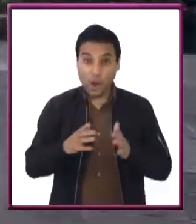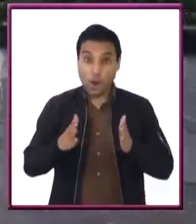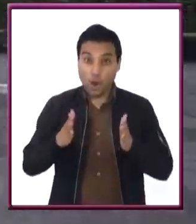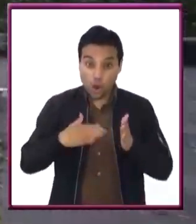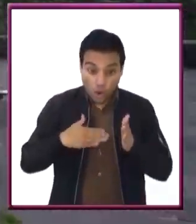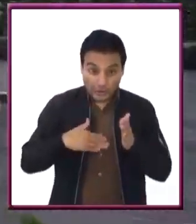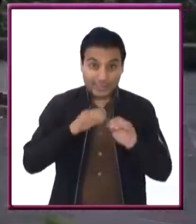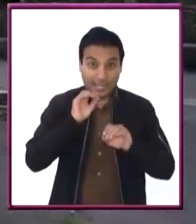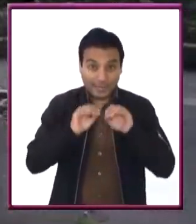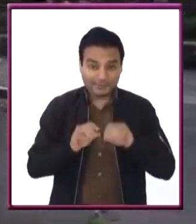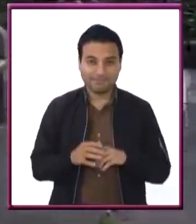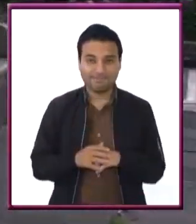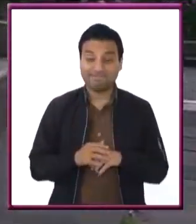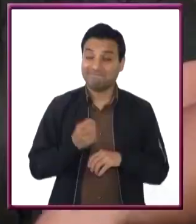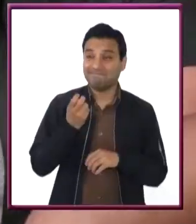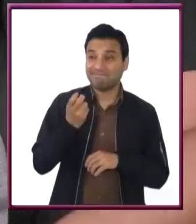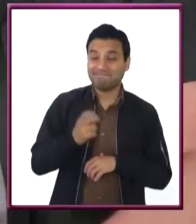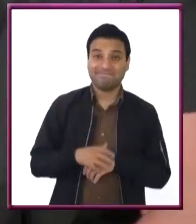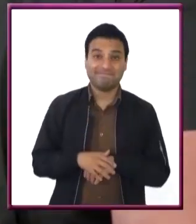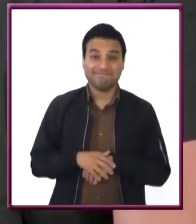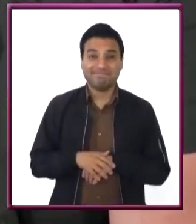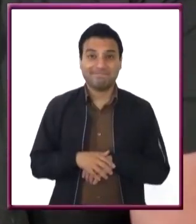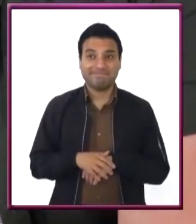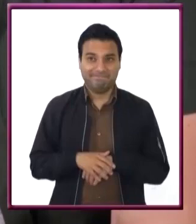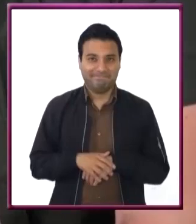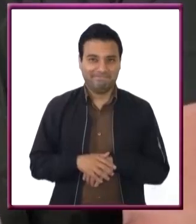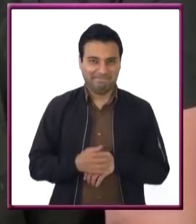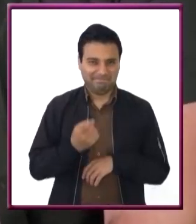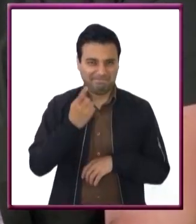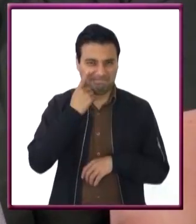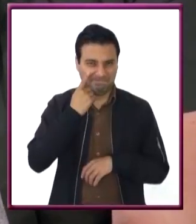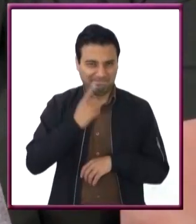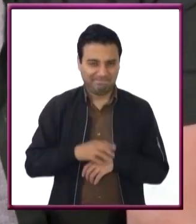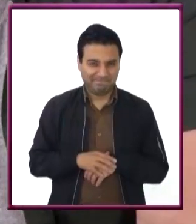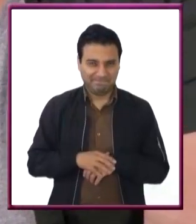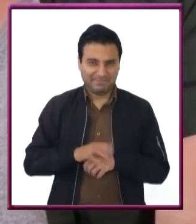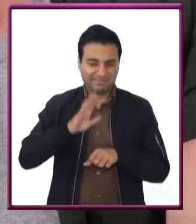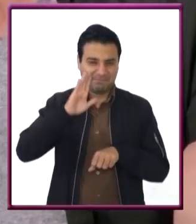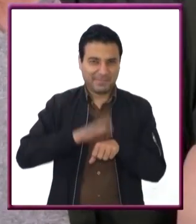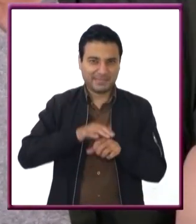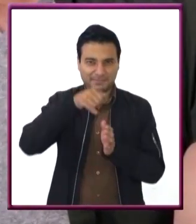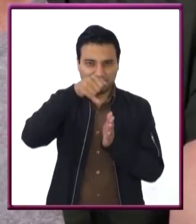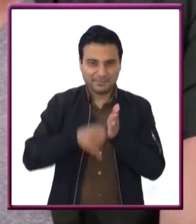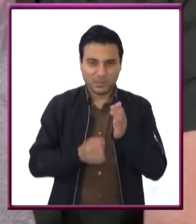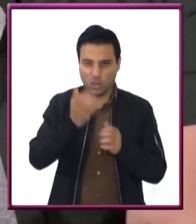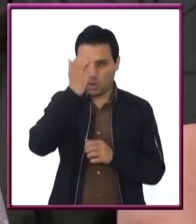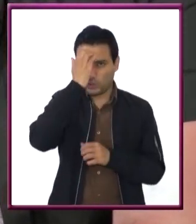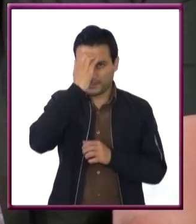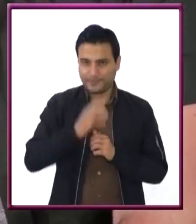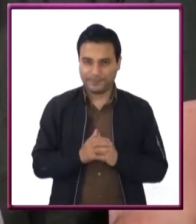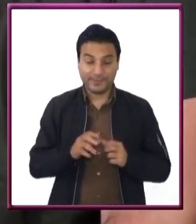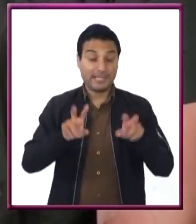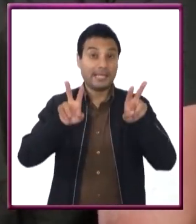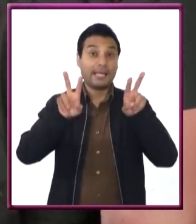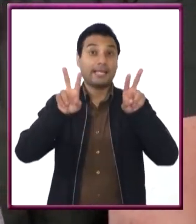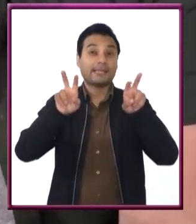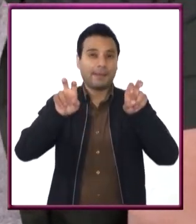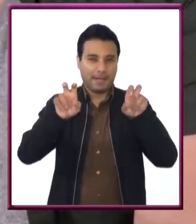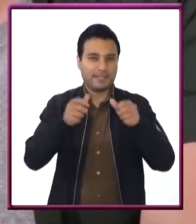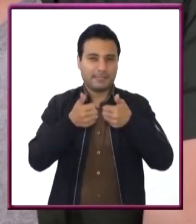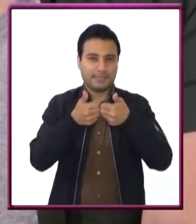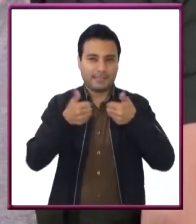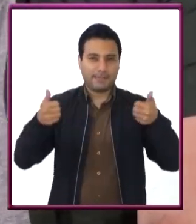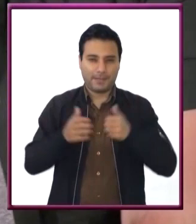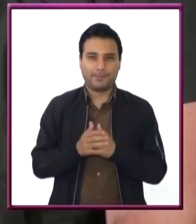cocina. Elemental, compañero. Y para no hacernos bolas y conocer a más detalle de ambos inventos, ¿por qué no separamos los temas y que